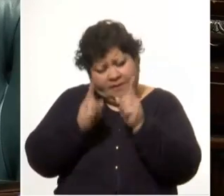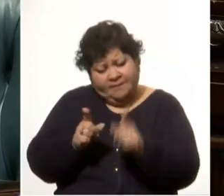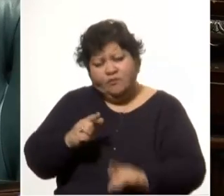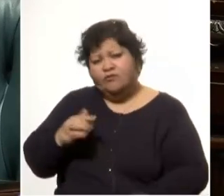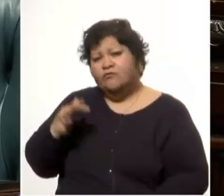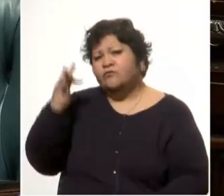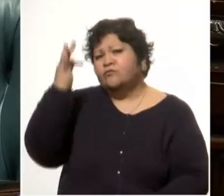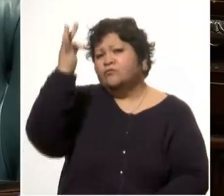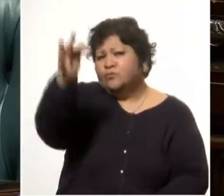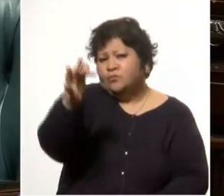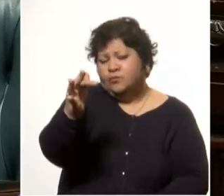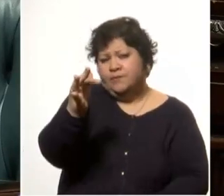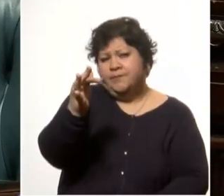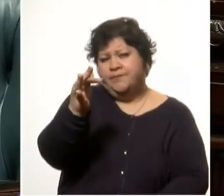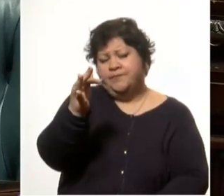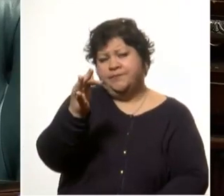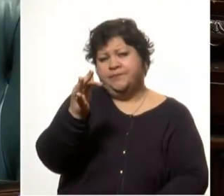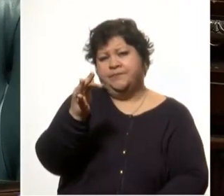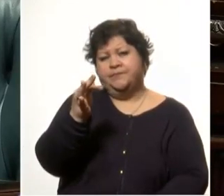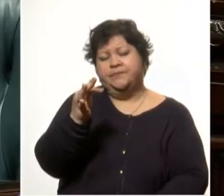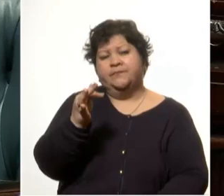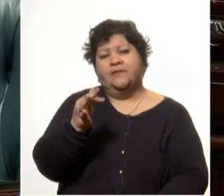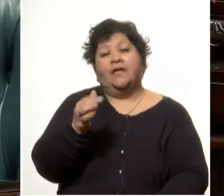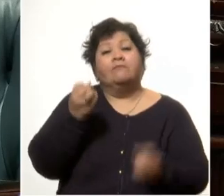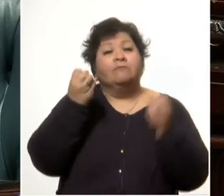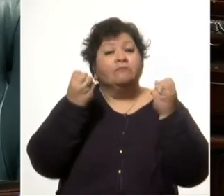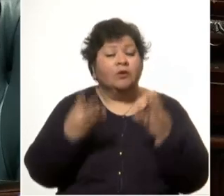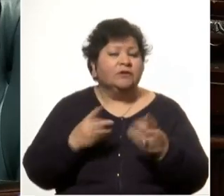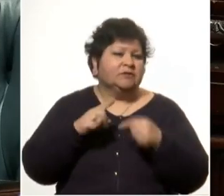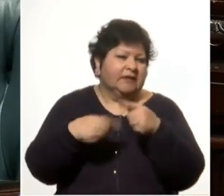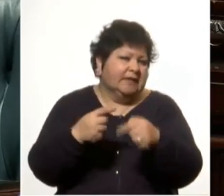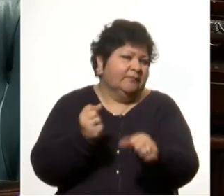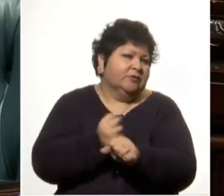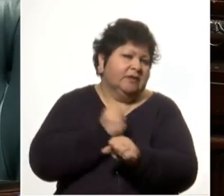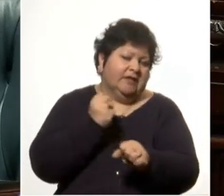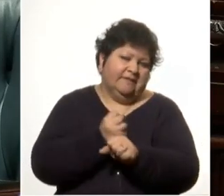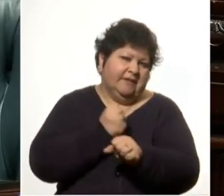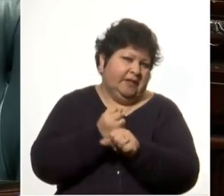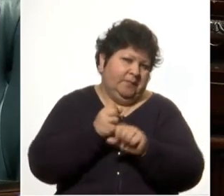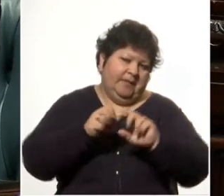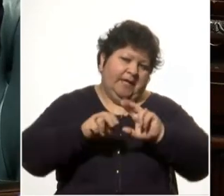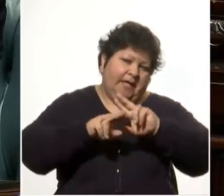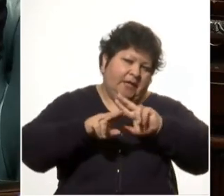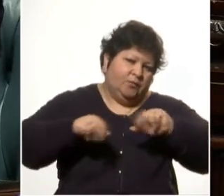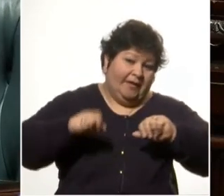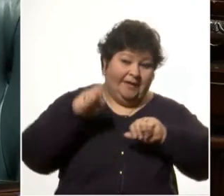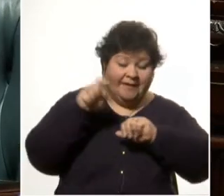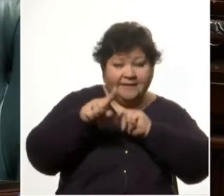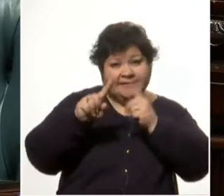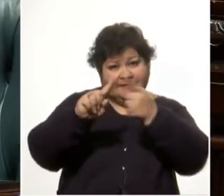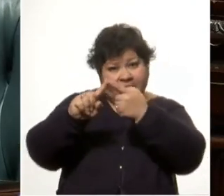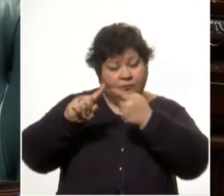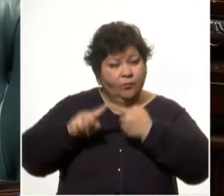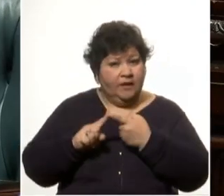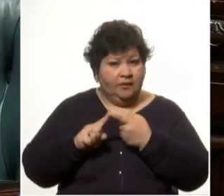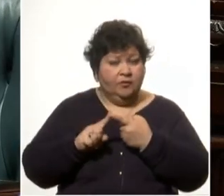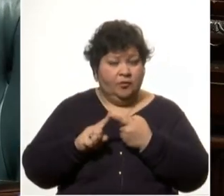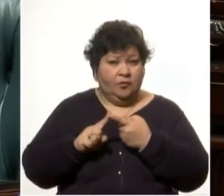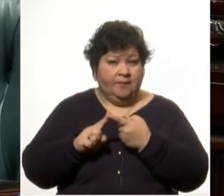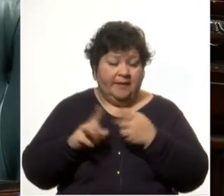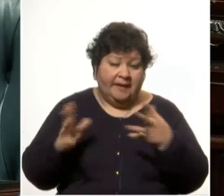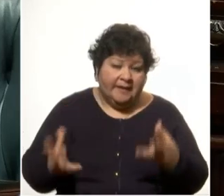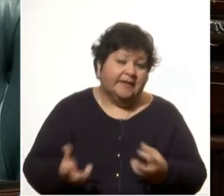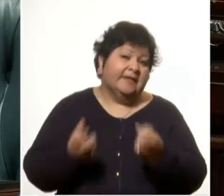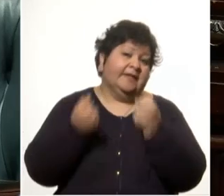futuro. Por este motivo, seguiremos trabajando para anular este acuerdo, condición indispensable para